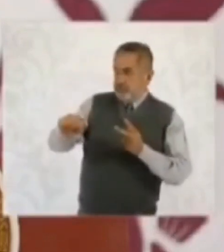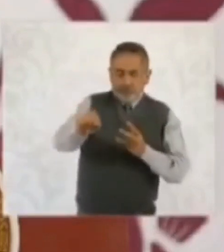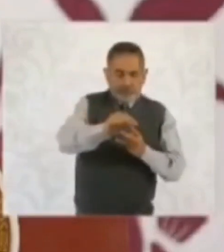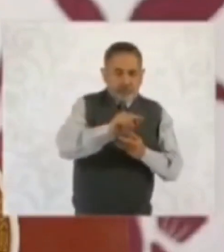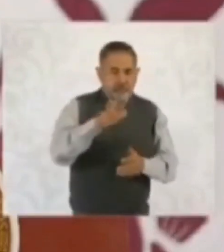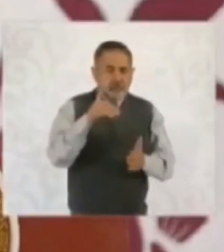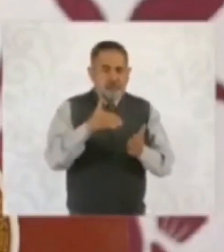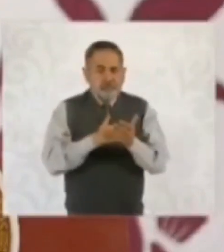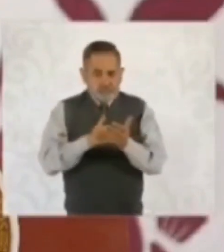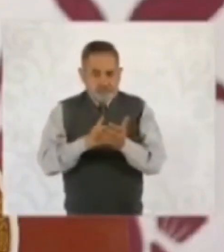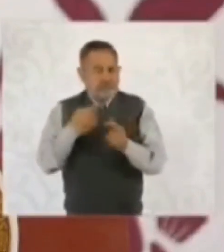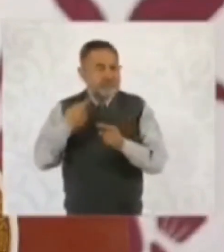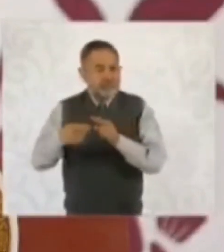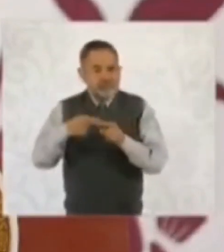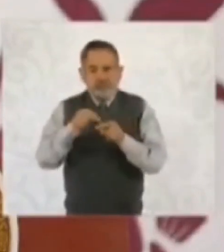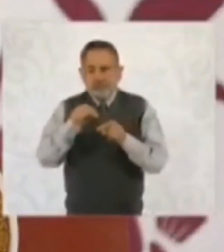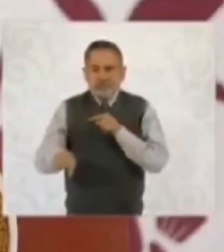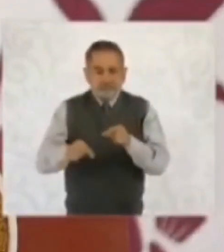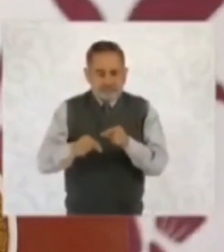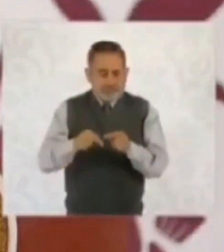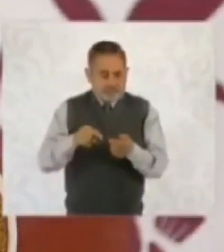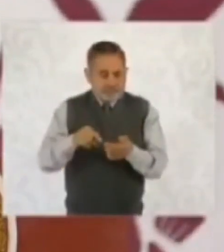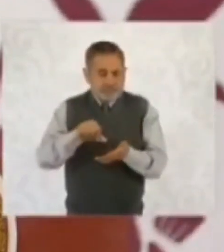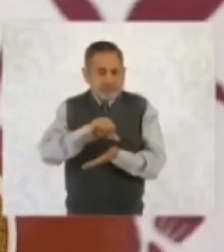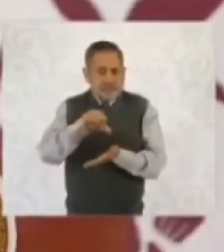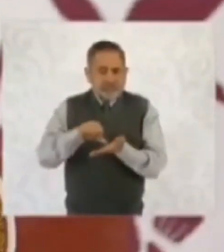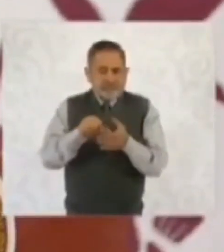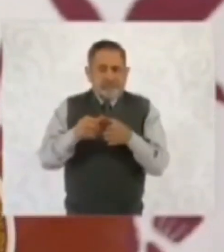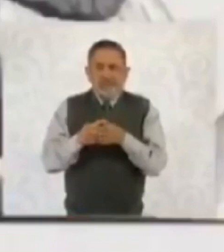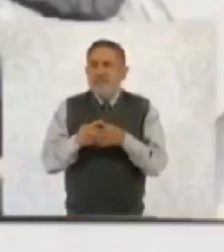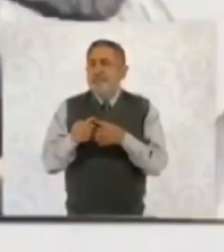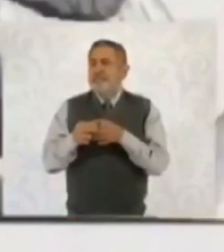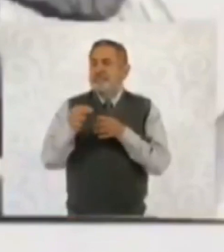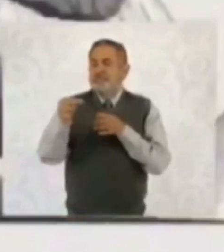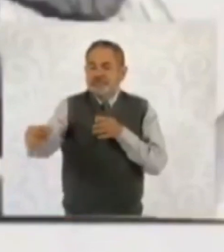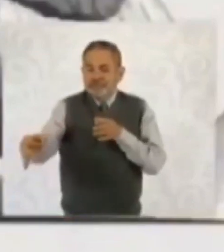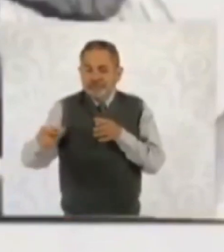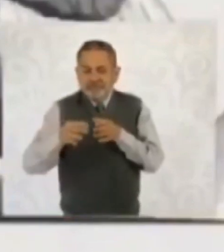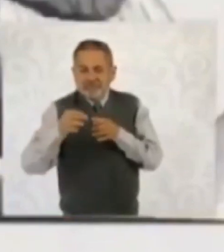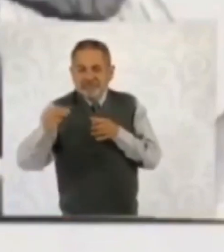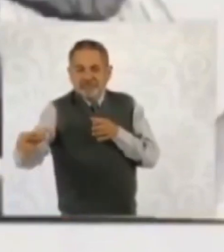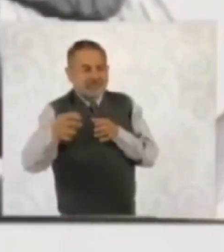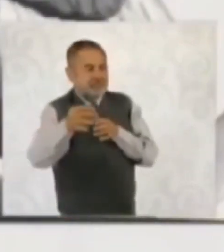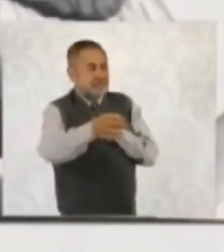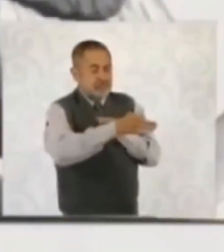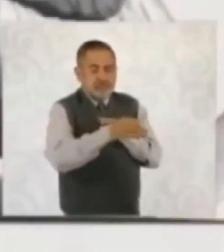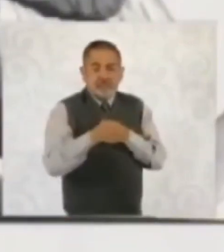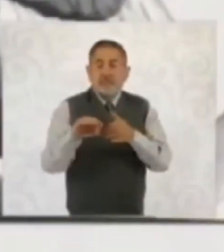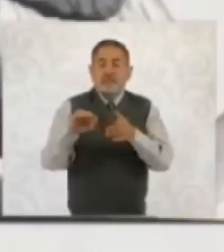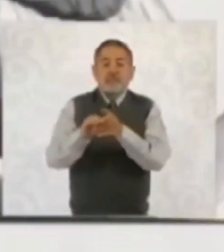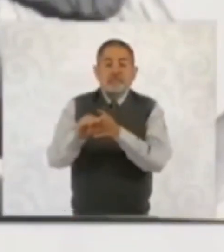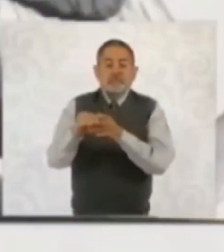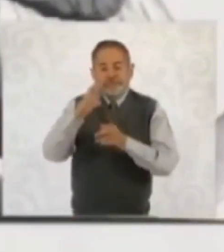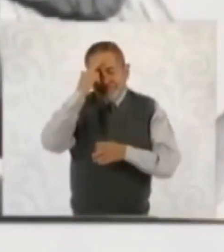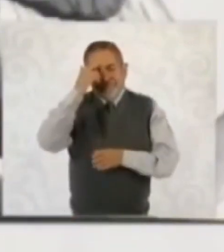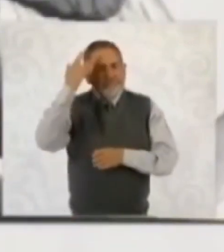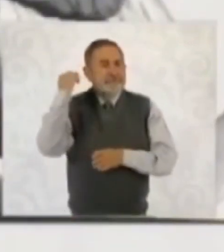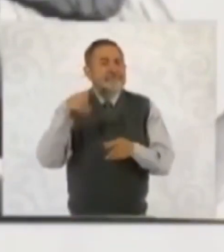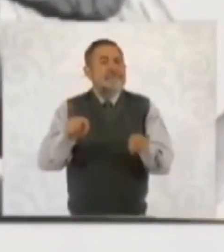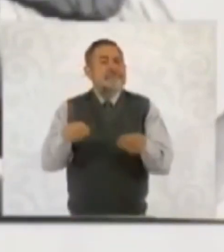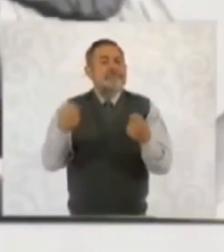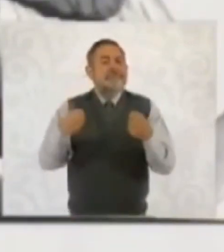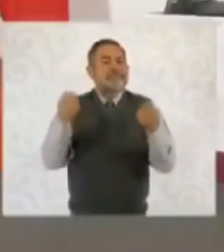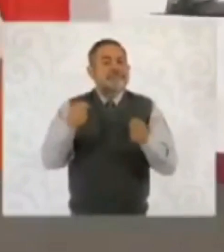que están más alejadas de los centros de salud, en las tiendas del bienestar, las antiguas